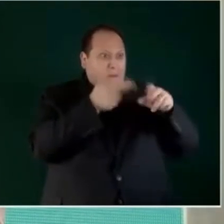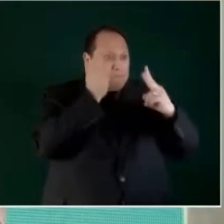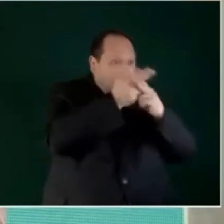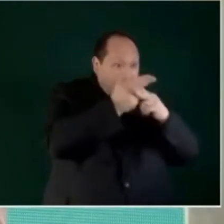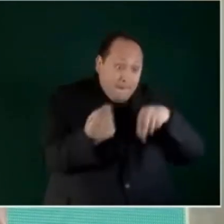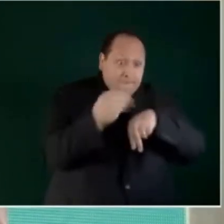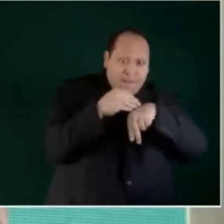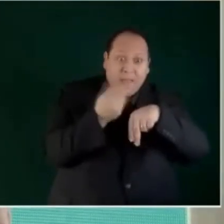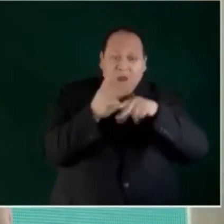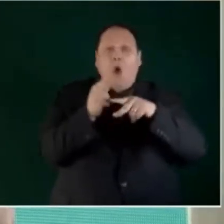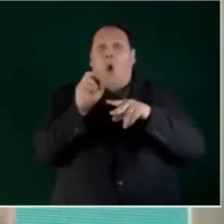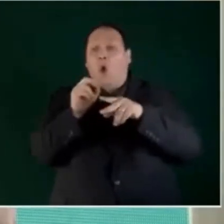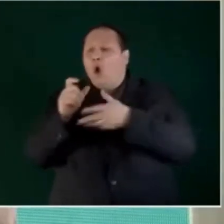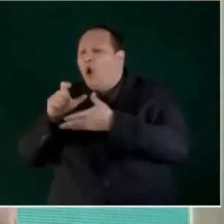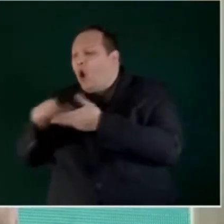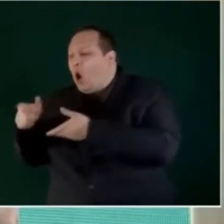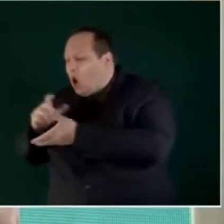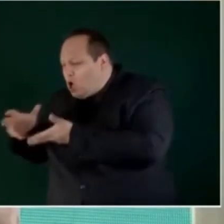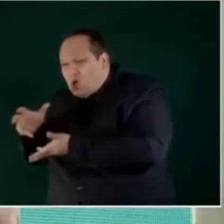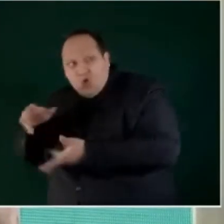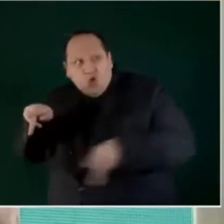o compran y venden,